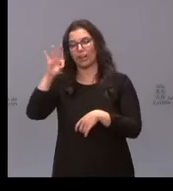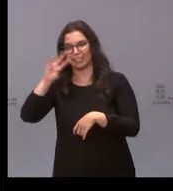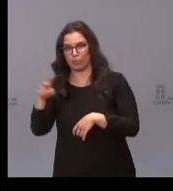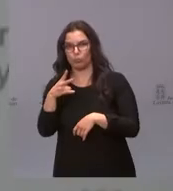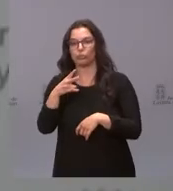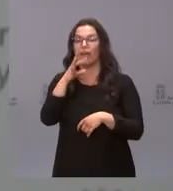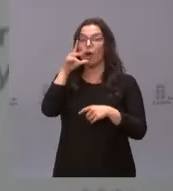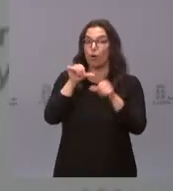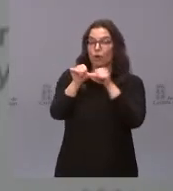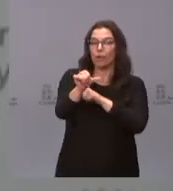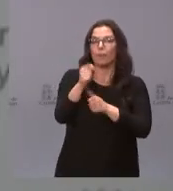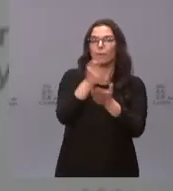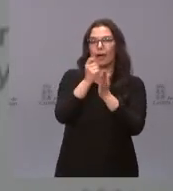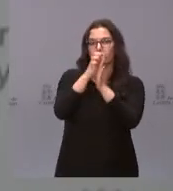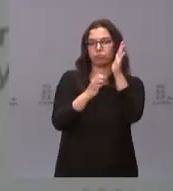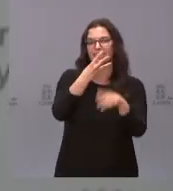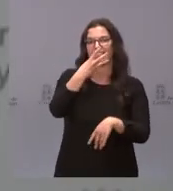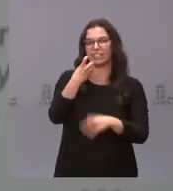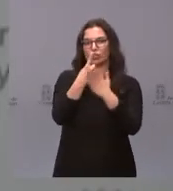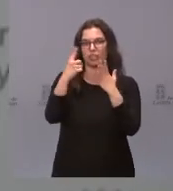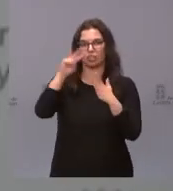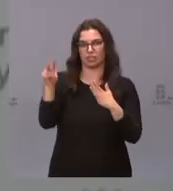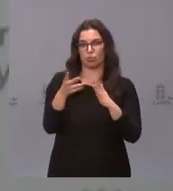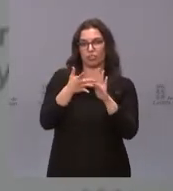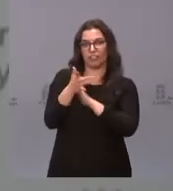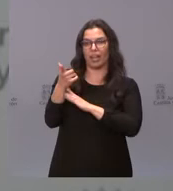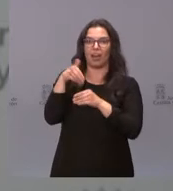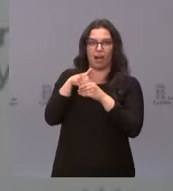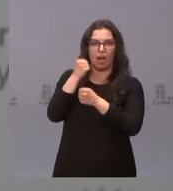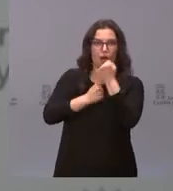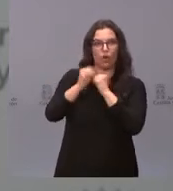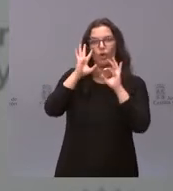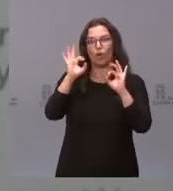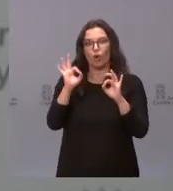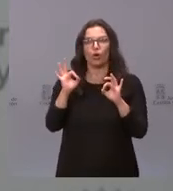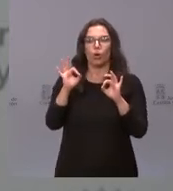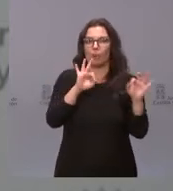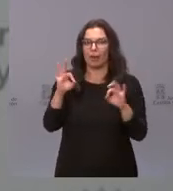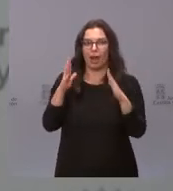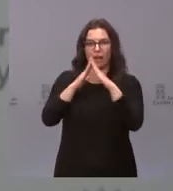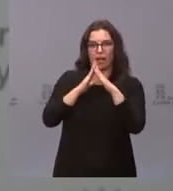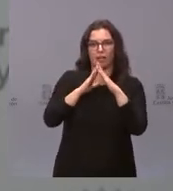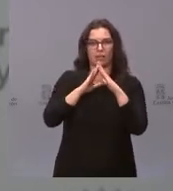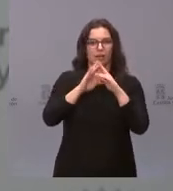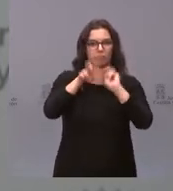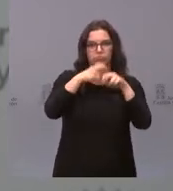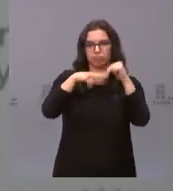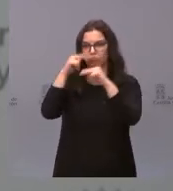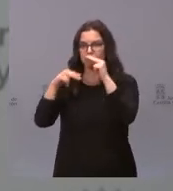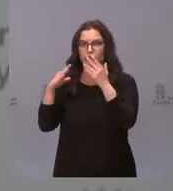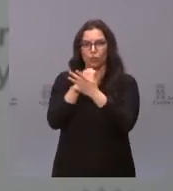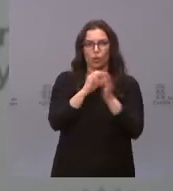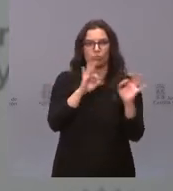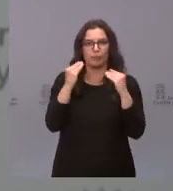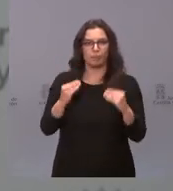pagará 316 euros lo que le permitirá lógicamente acondicionar este estable rural ponerlo